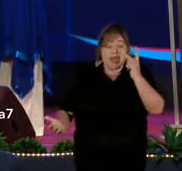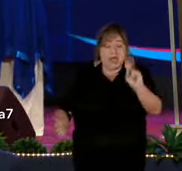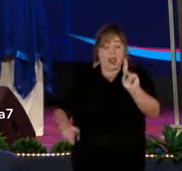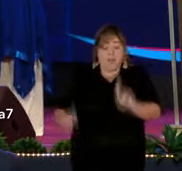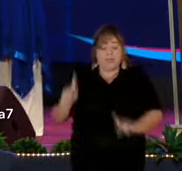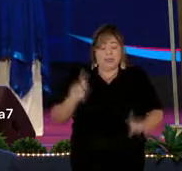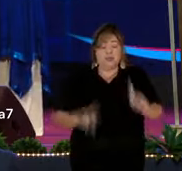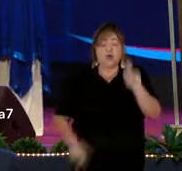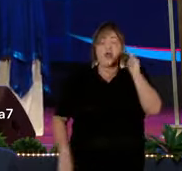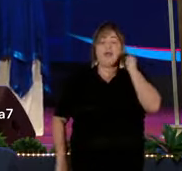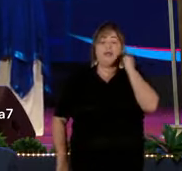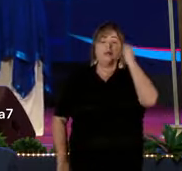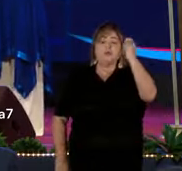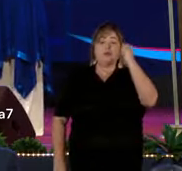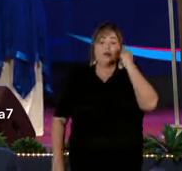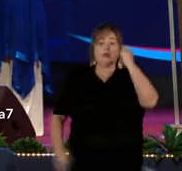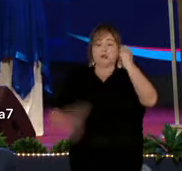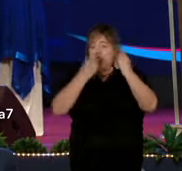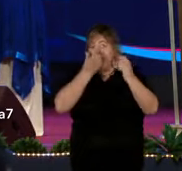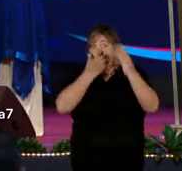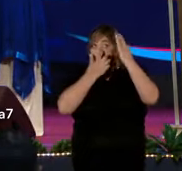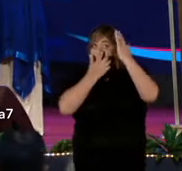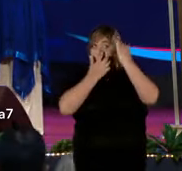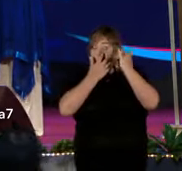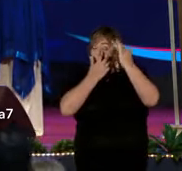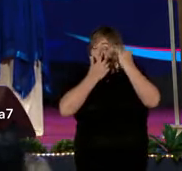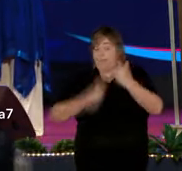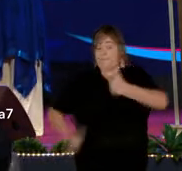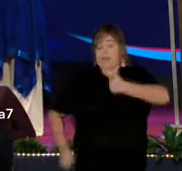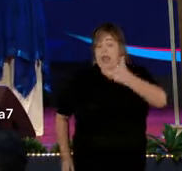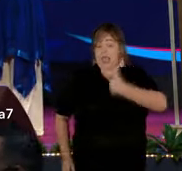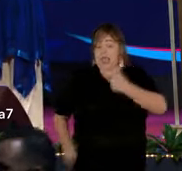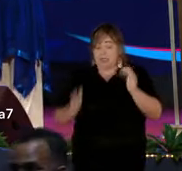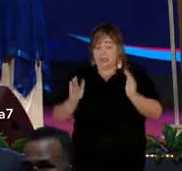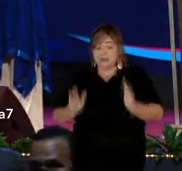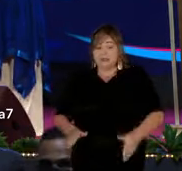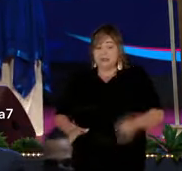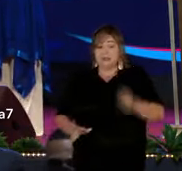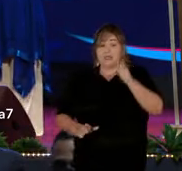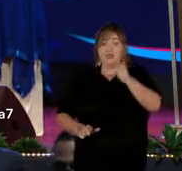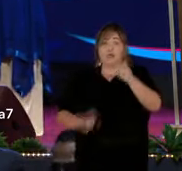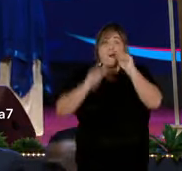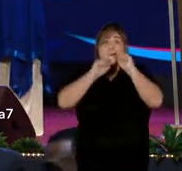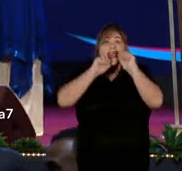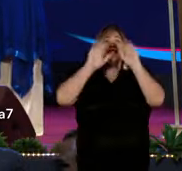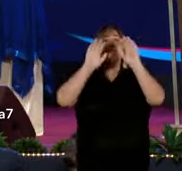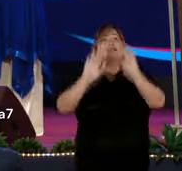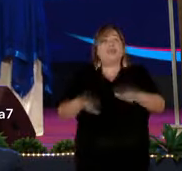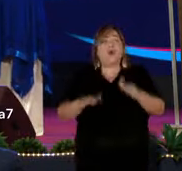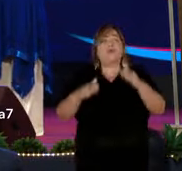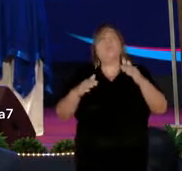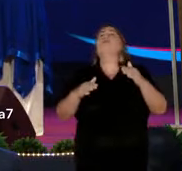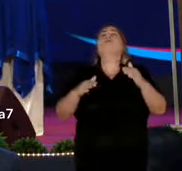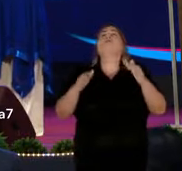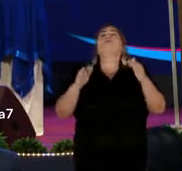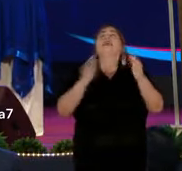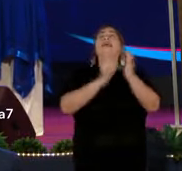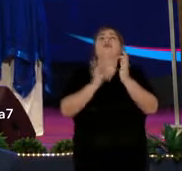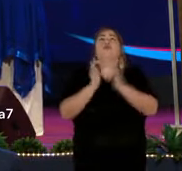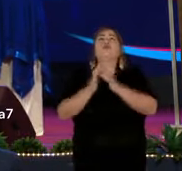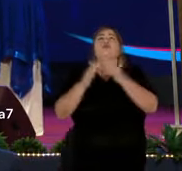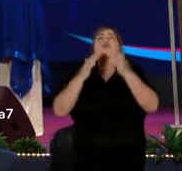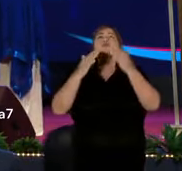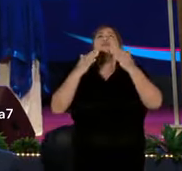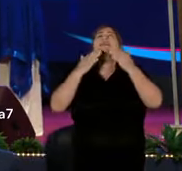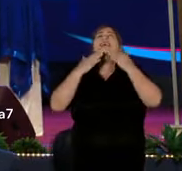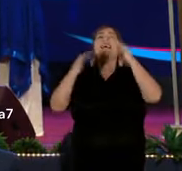diezmar y ofrendar, por esa valentía, tú los bendeciste, Jesús. Gracias, Padre.